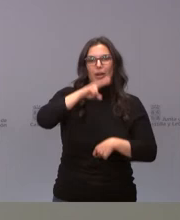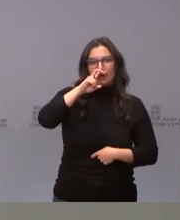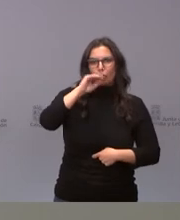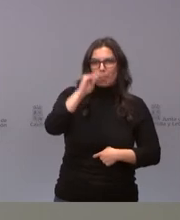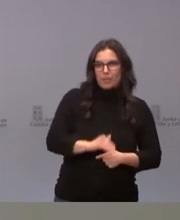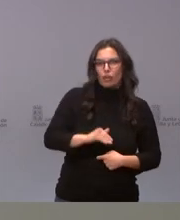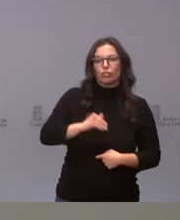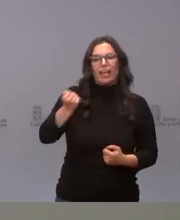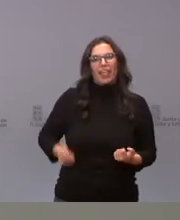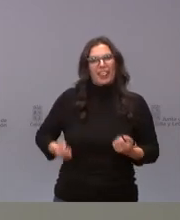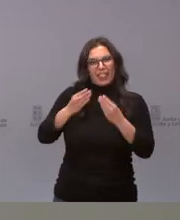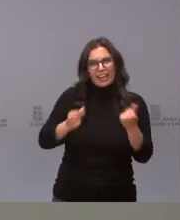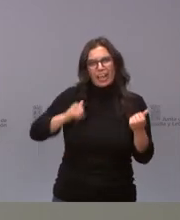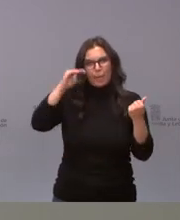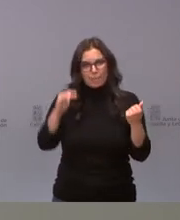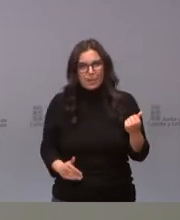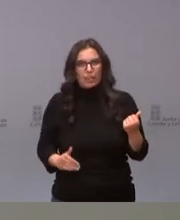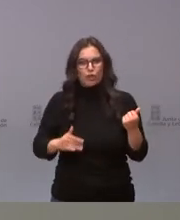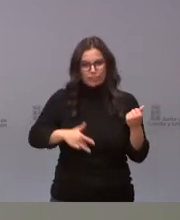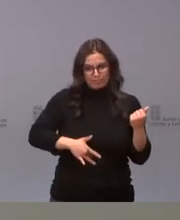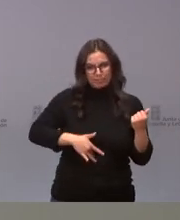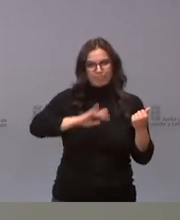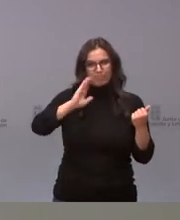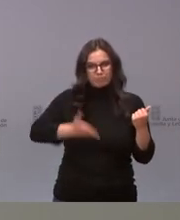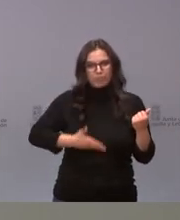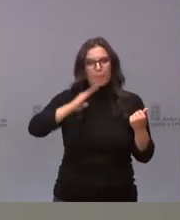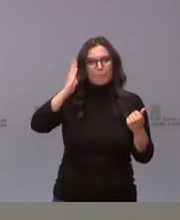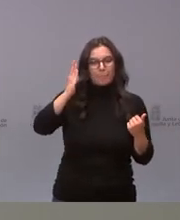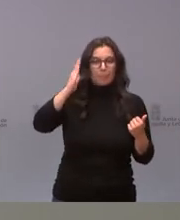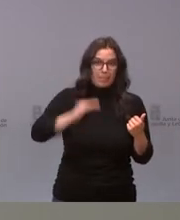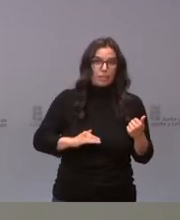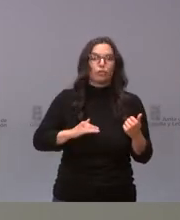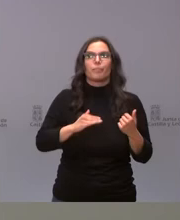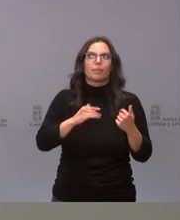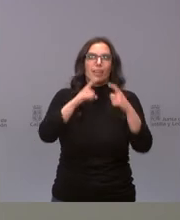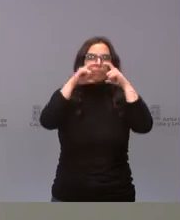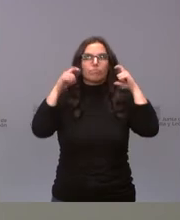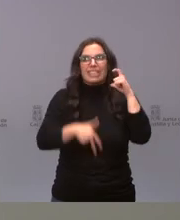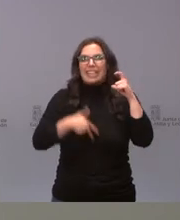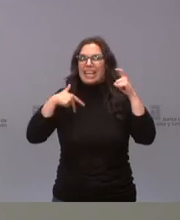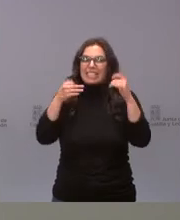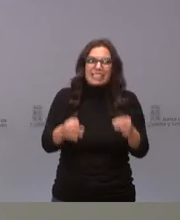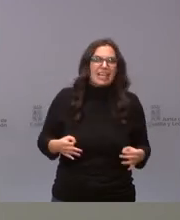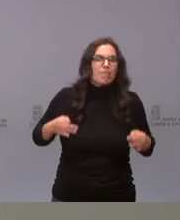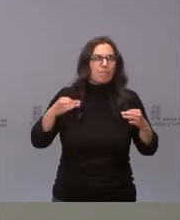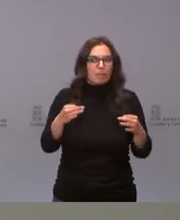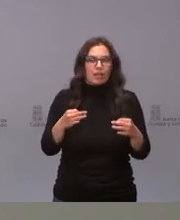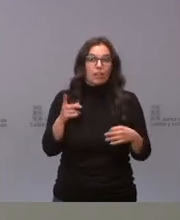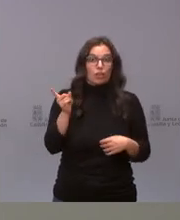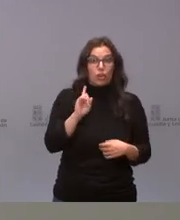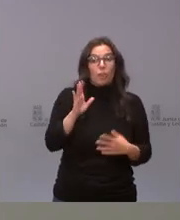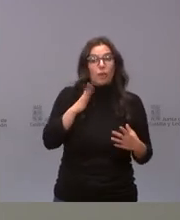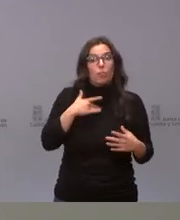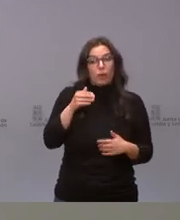infecciones gastrointestinales. Por lo tanto, probablemente no sea el uso que estamos haciendo ahora en el medio de una pandemia, pero a lo